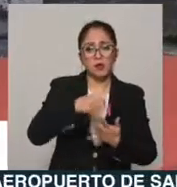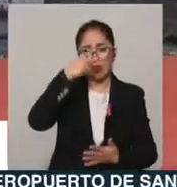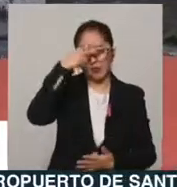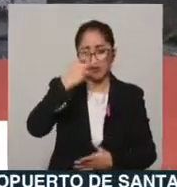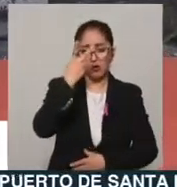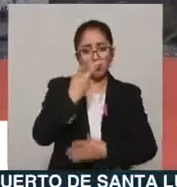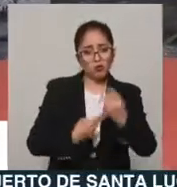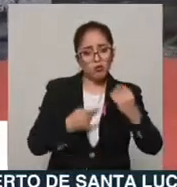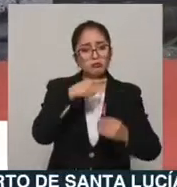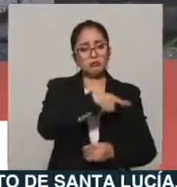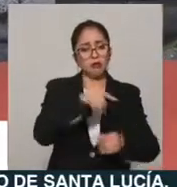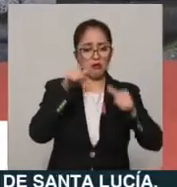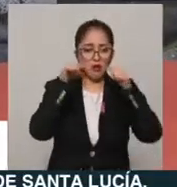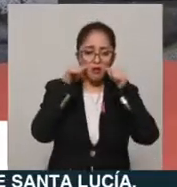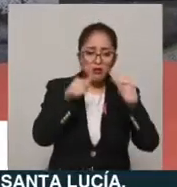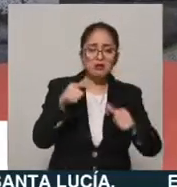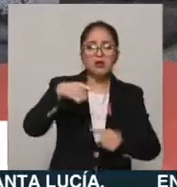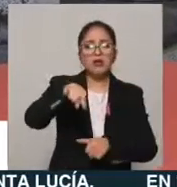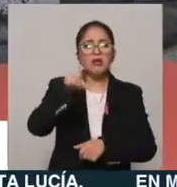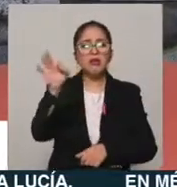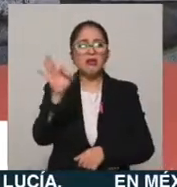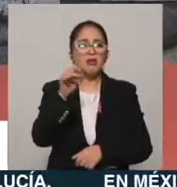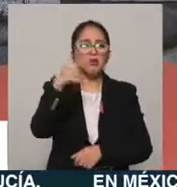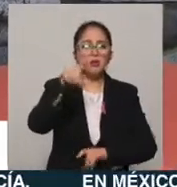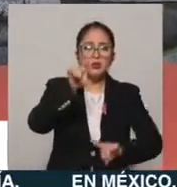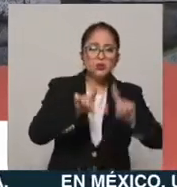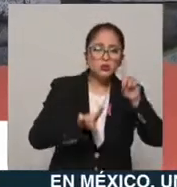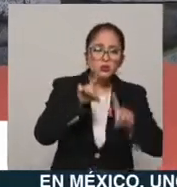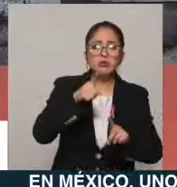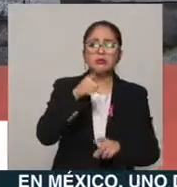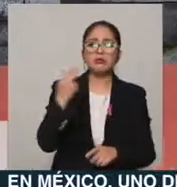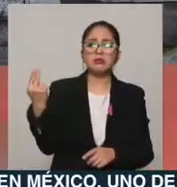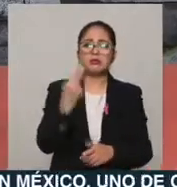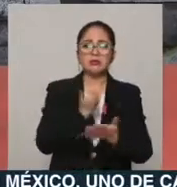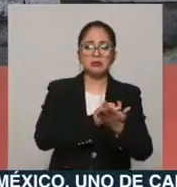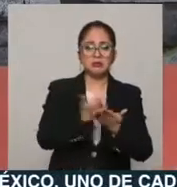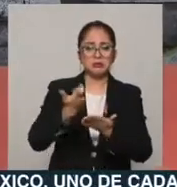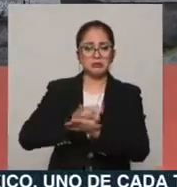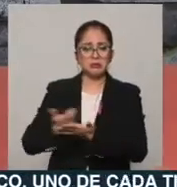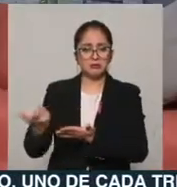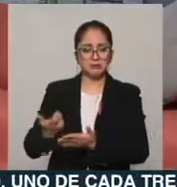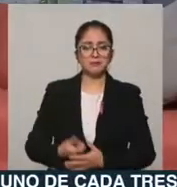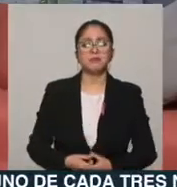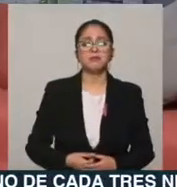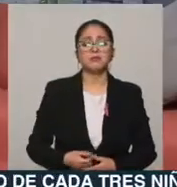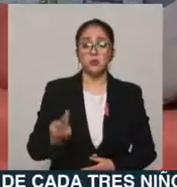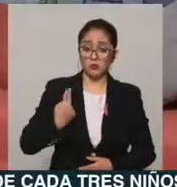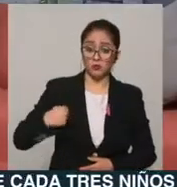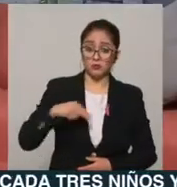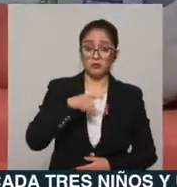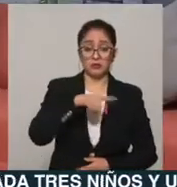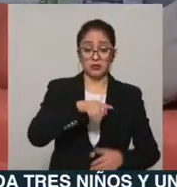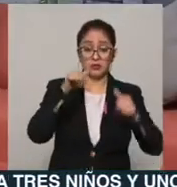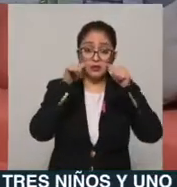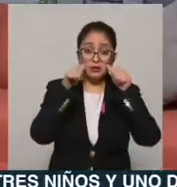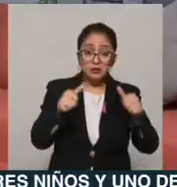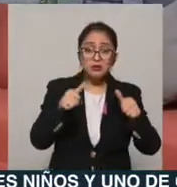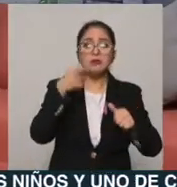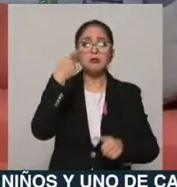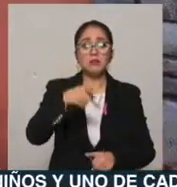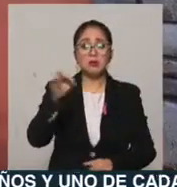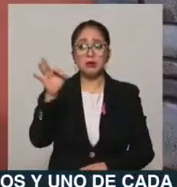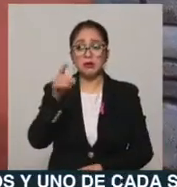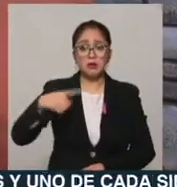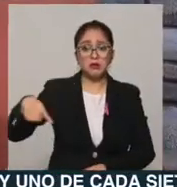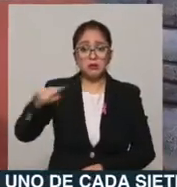dudas específicamente sobre los detalles de sus depósitos. Bueno, pues estaremos aquí muy pendientes, si nos lo permiten, en cualquier momento pues que la